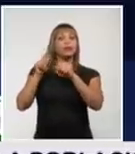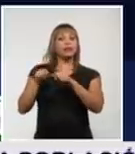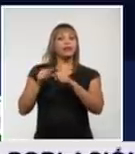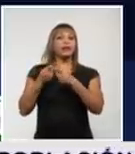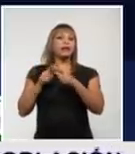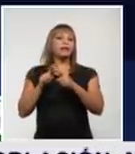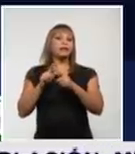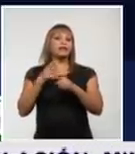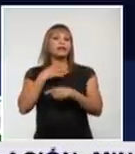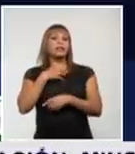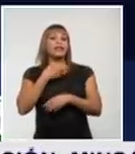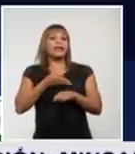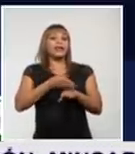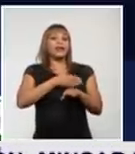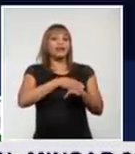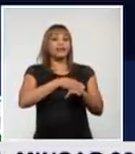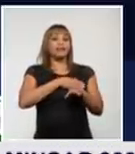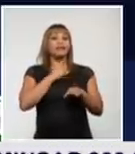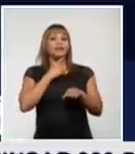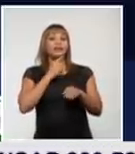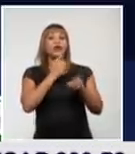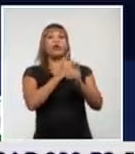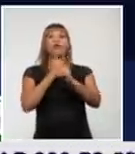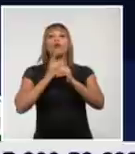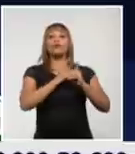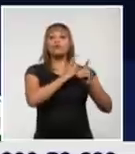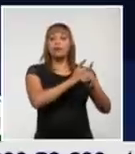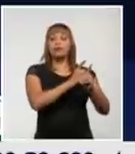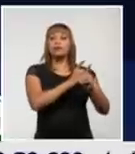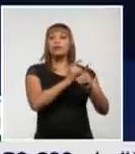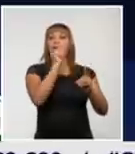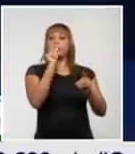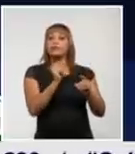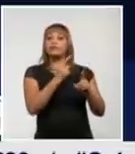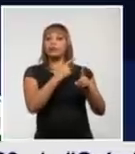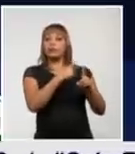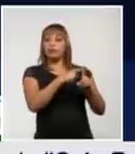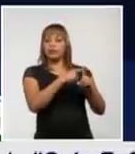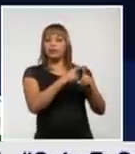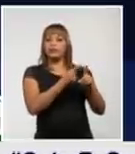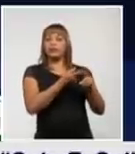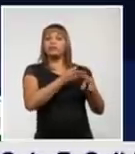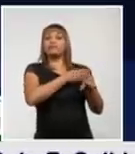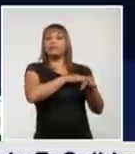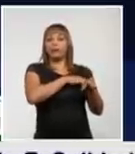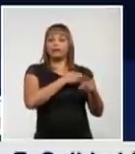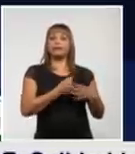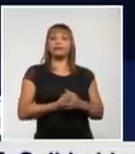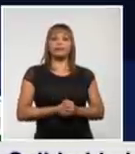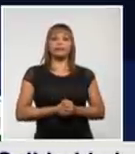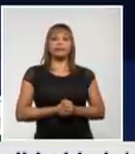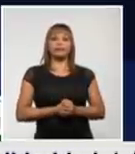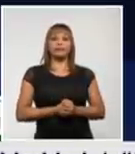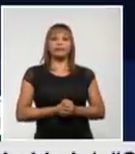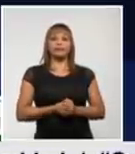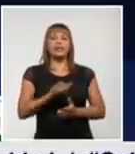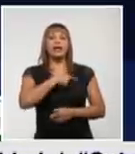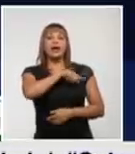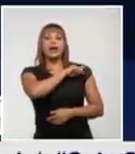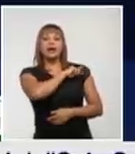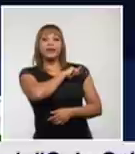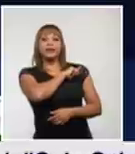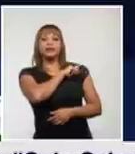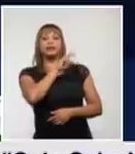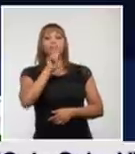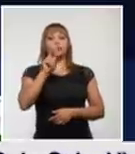tienen como antecedente el ser contacto de casos confirmados previamente. En el día de ayer, 2 de